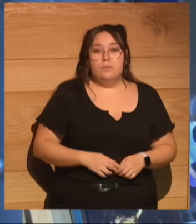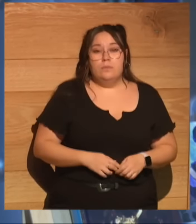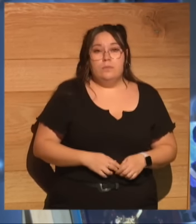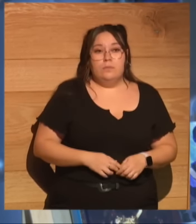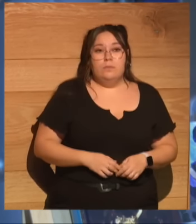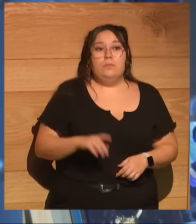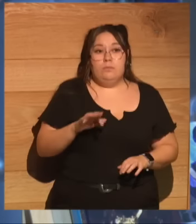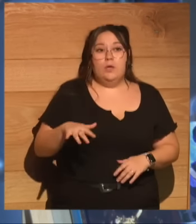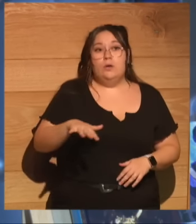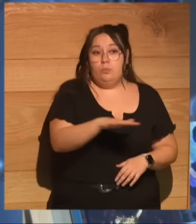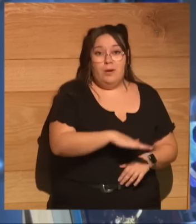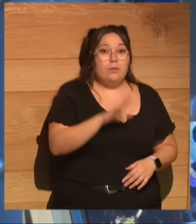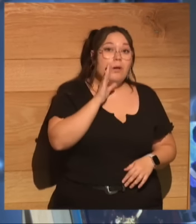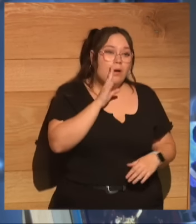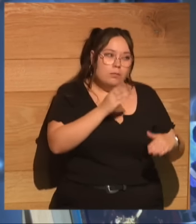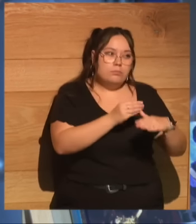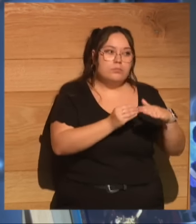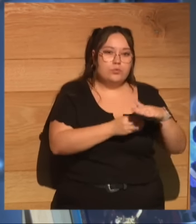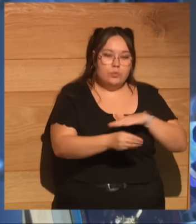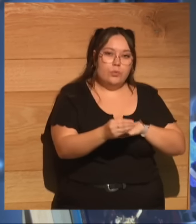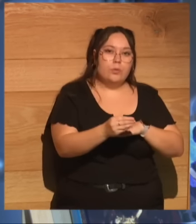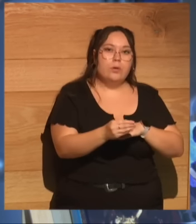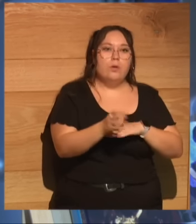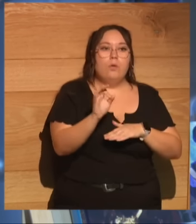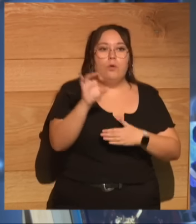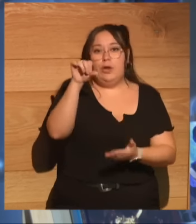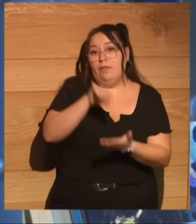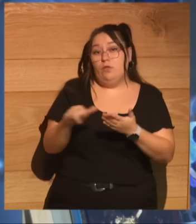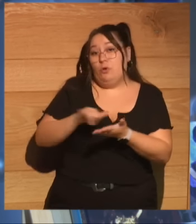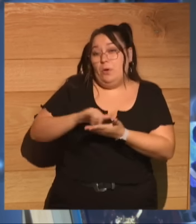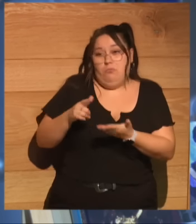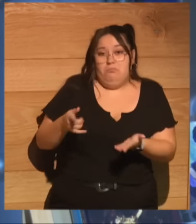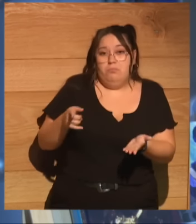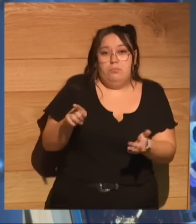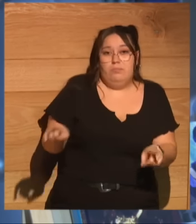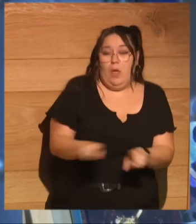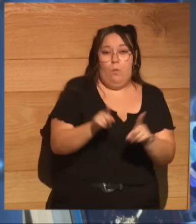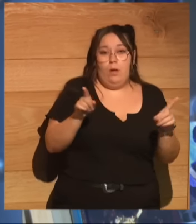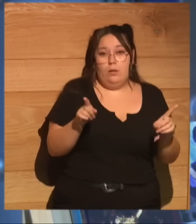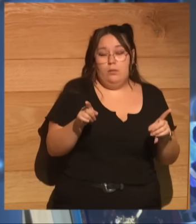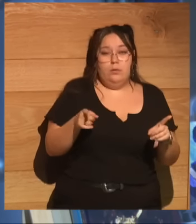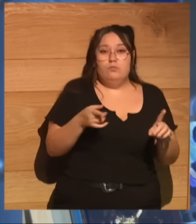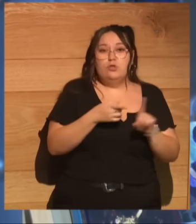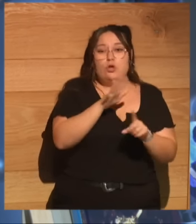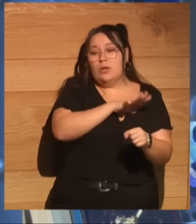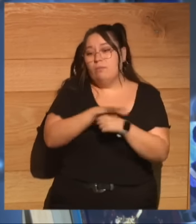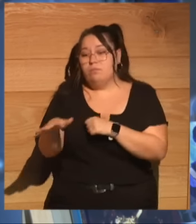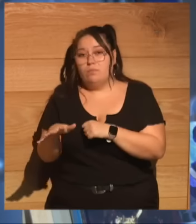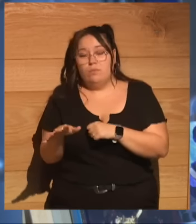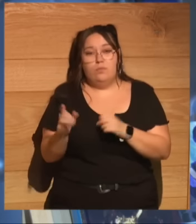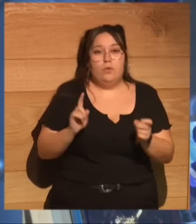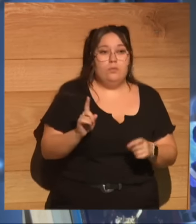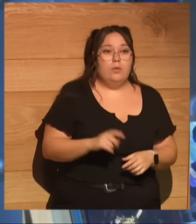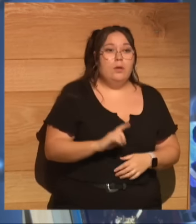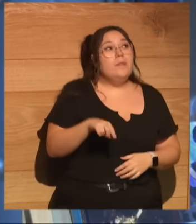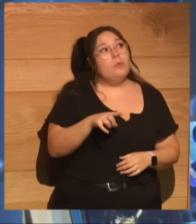un barrio suburbial, insisto, o en el centro de Nueva York, es irrelevante. No es una cosa la que lo convirtió en eso. Luego no